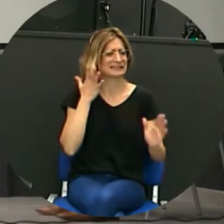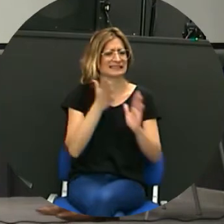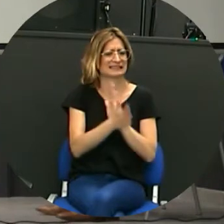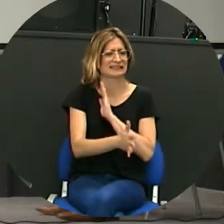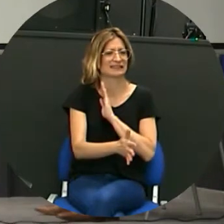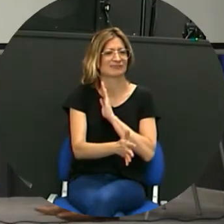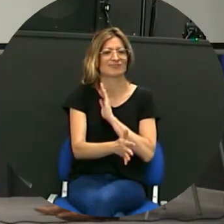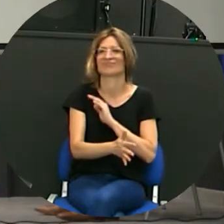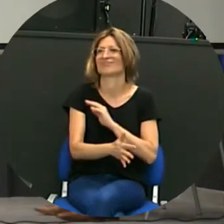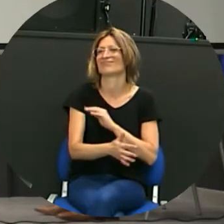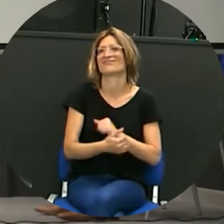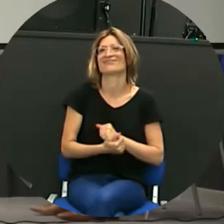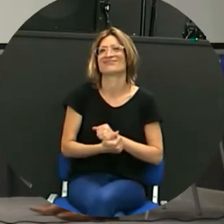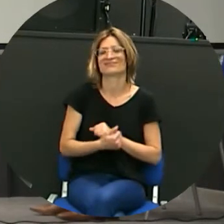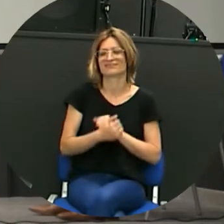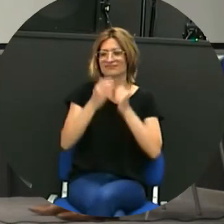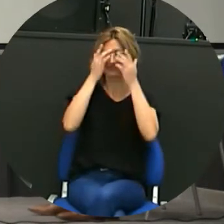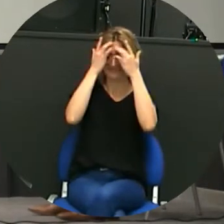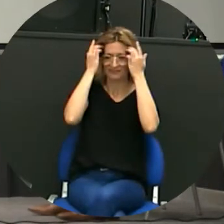para siempre.